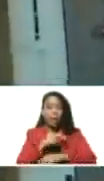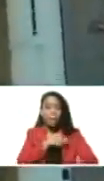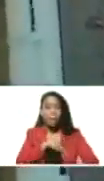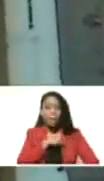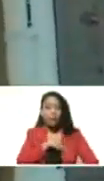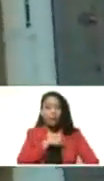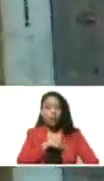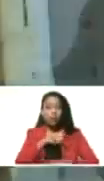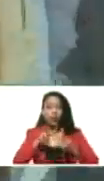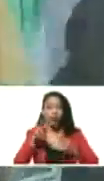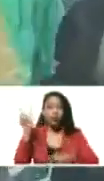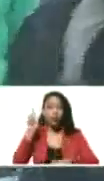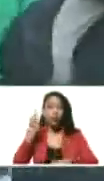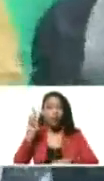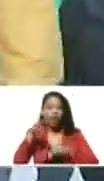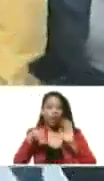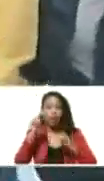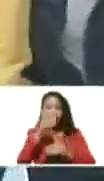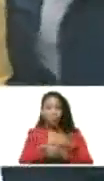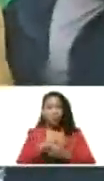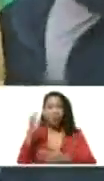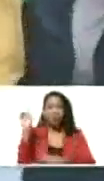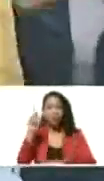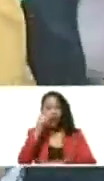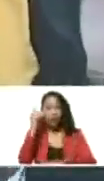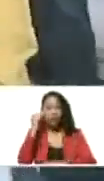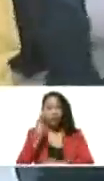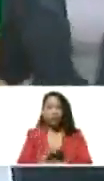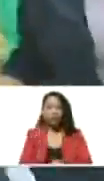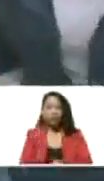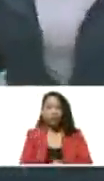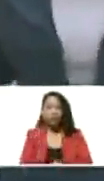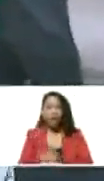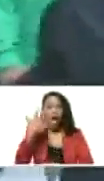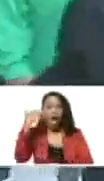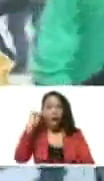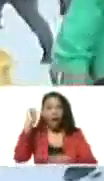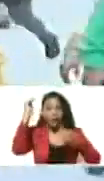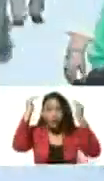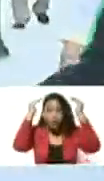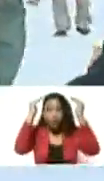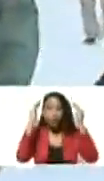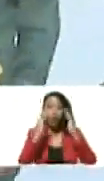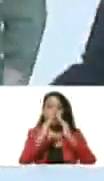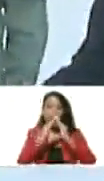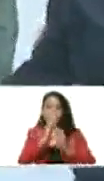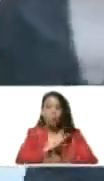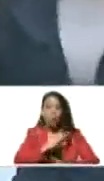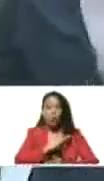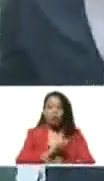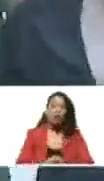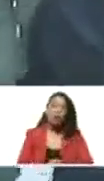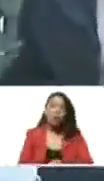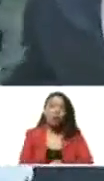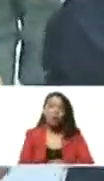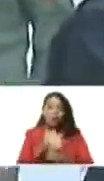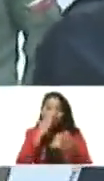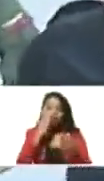de Venezuela, 12 millones de venezolanos y venezolanas tienen techo propio, viviendas dignas. Como podemos